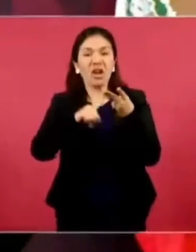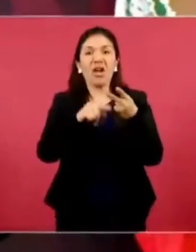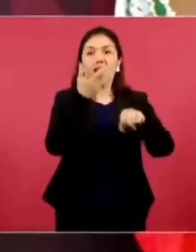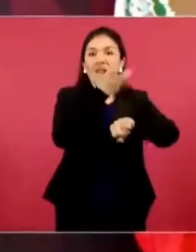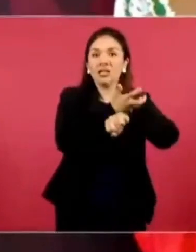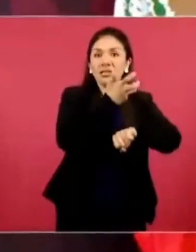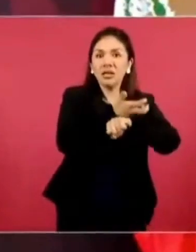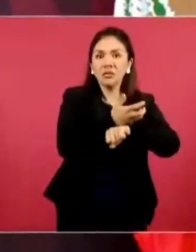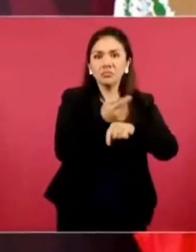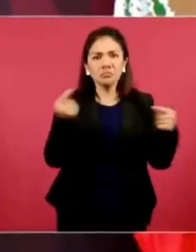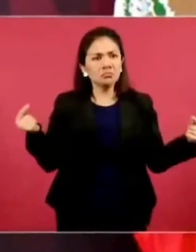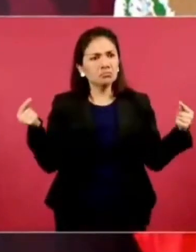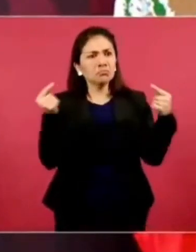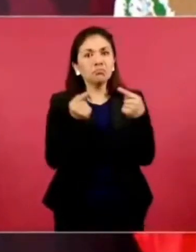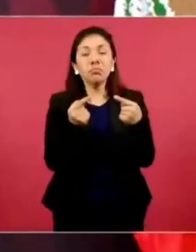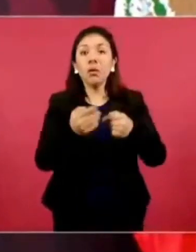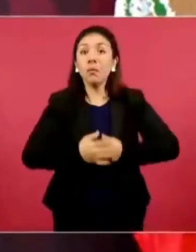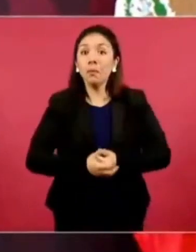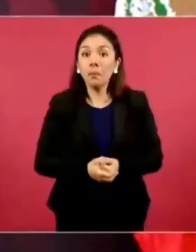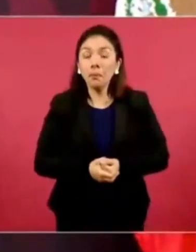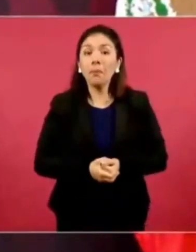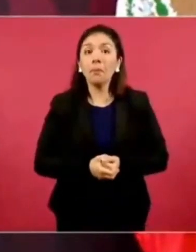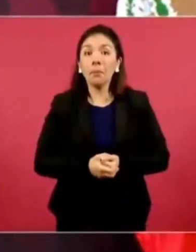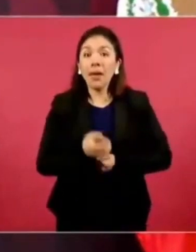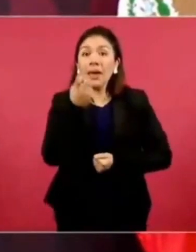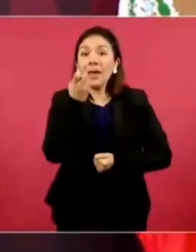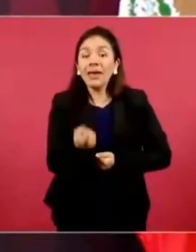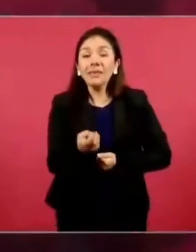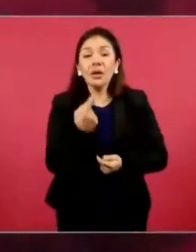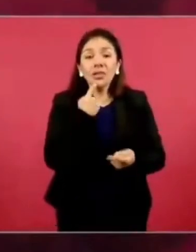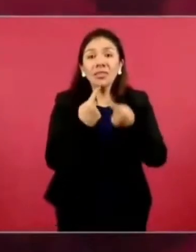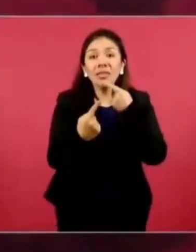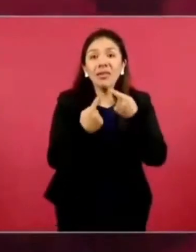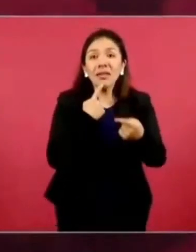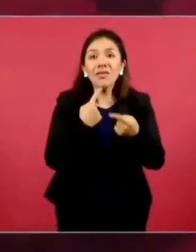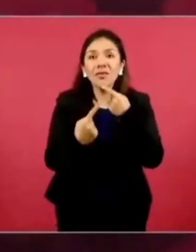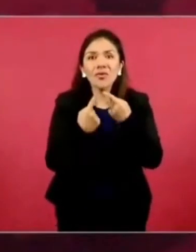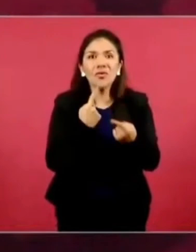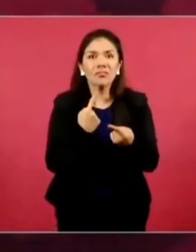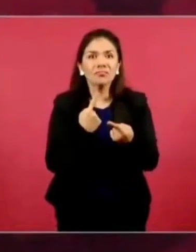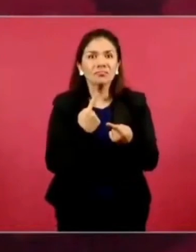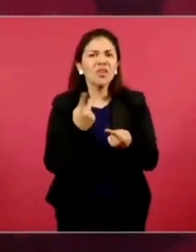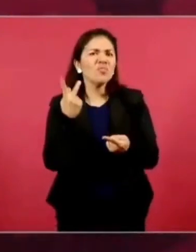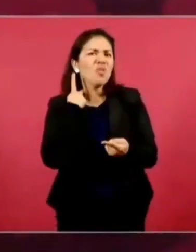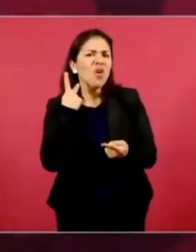es la opción por el diálogo, por la política,